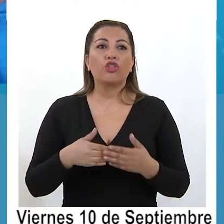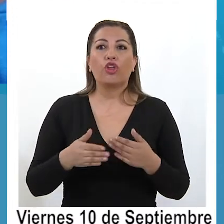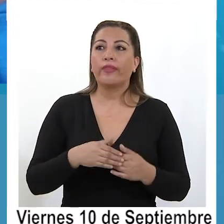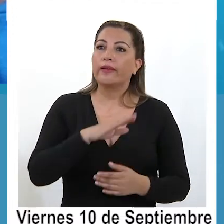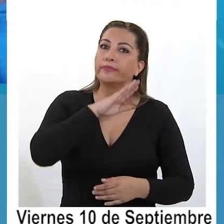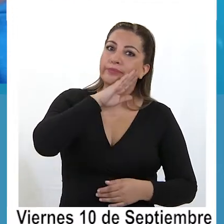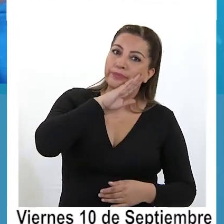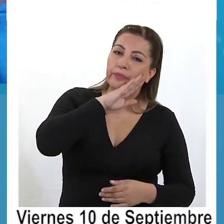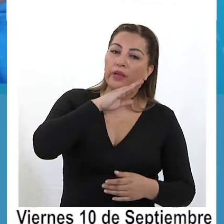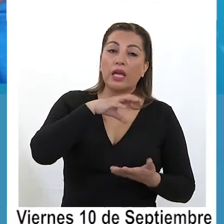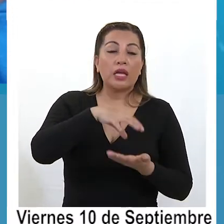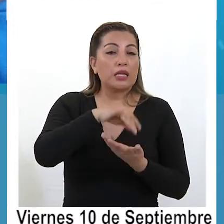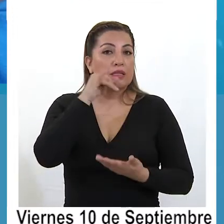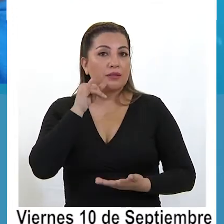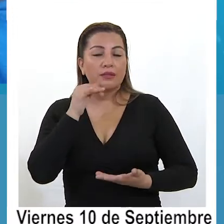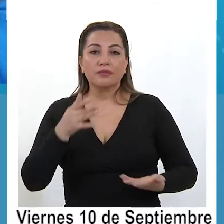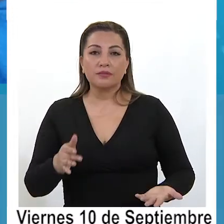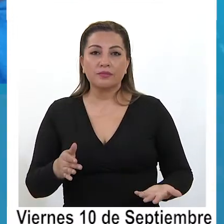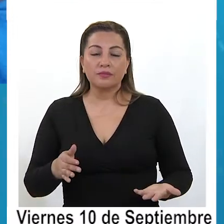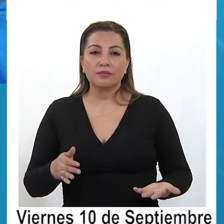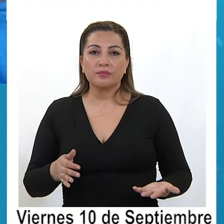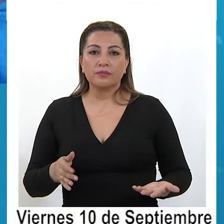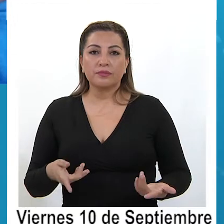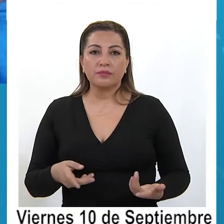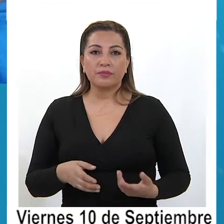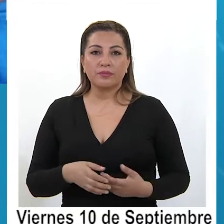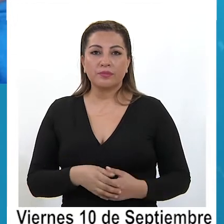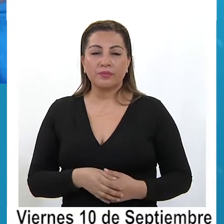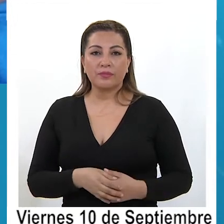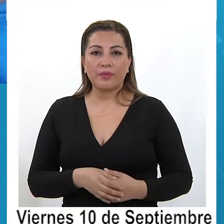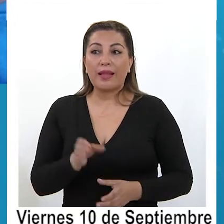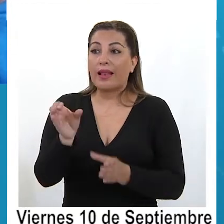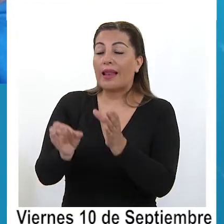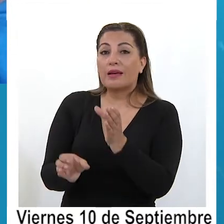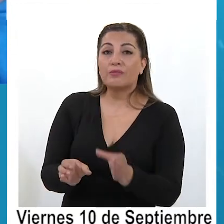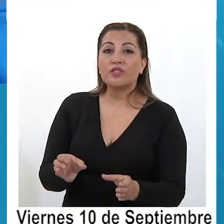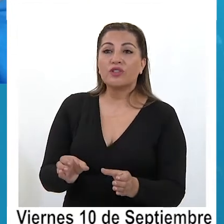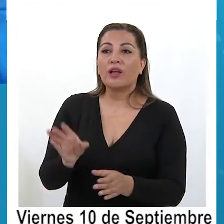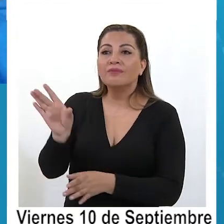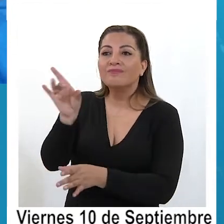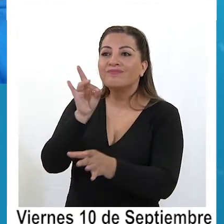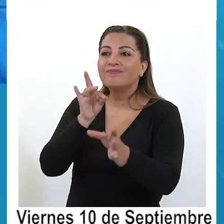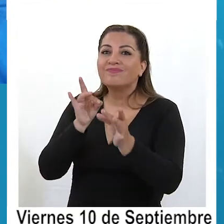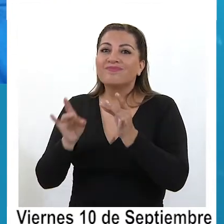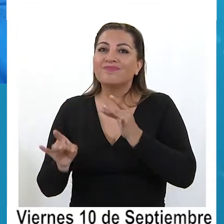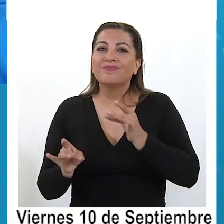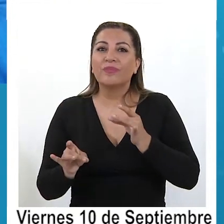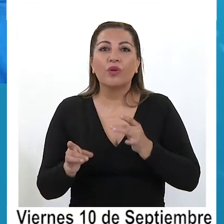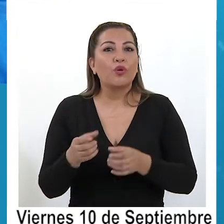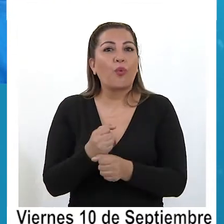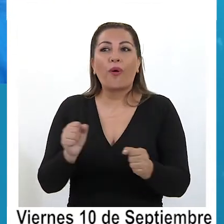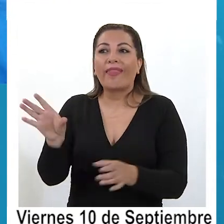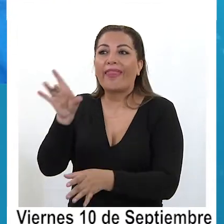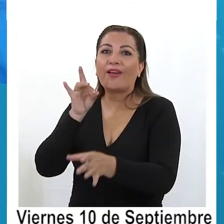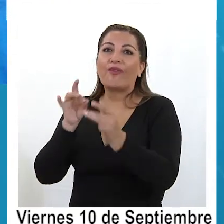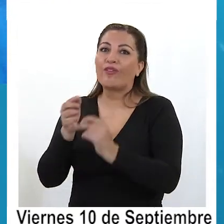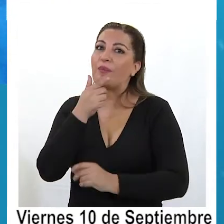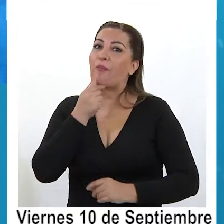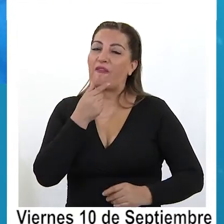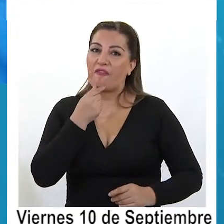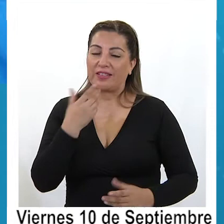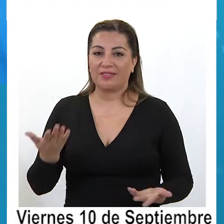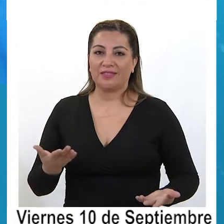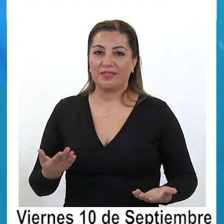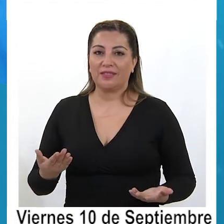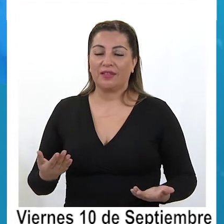mismo que pasa en Iquique, evita de alguna forma que estas personas sean detectadas con facilidad. Como usted bien lo menciona,